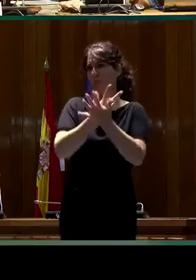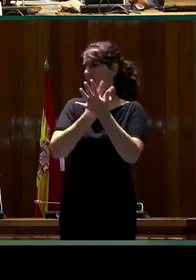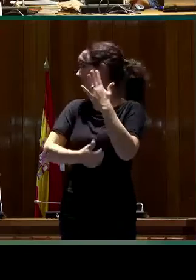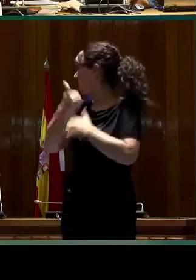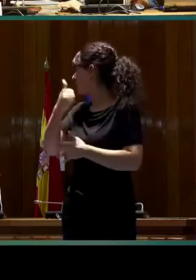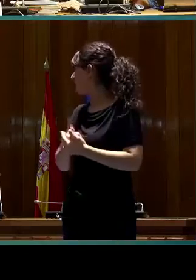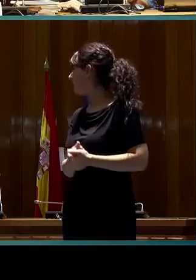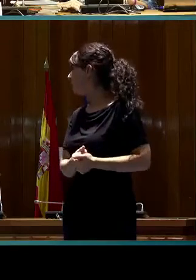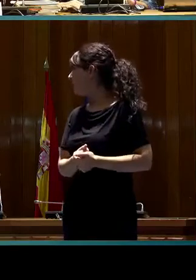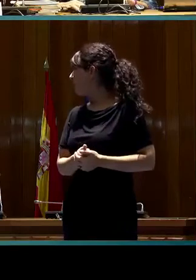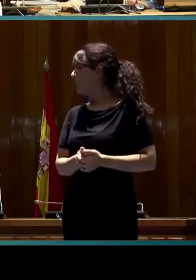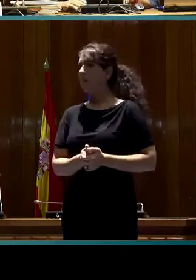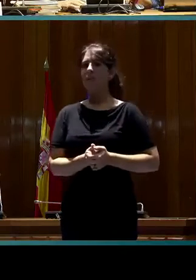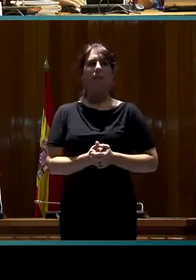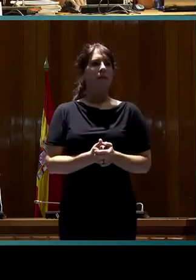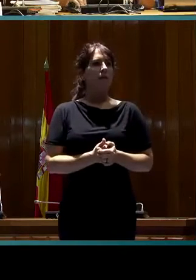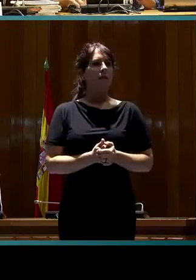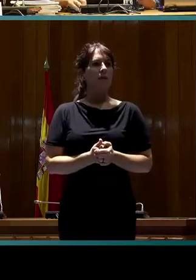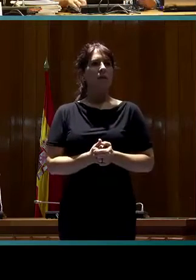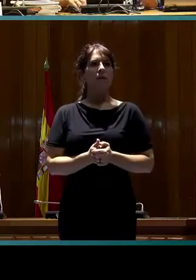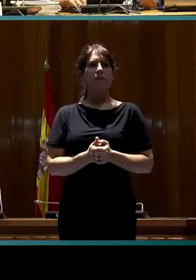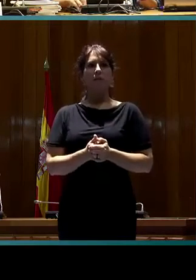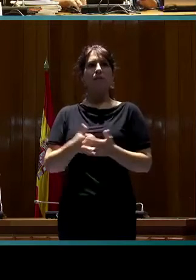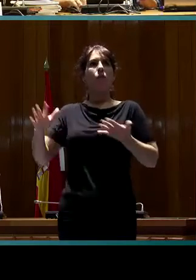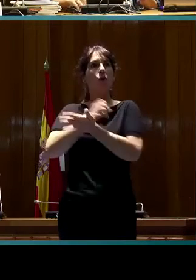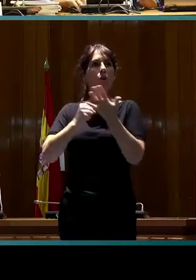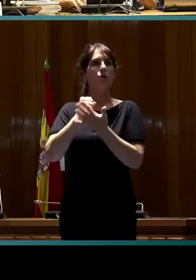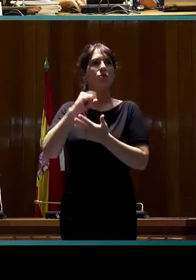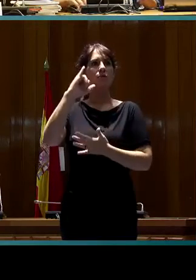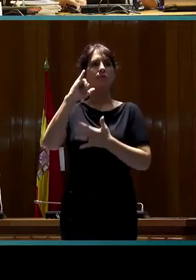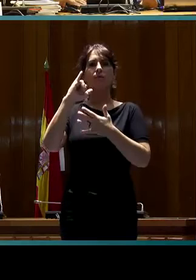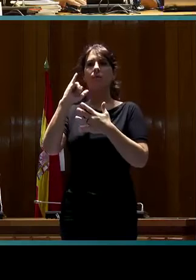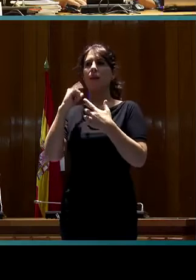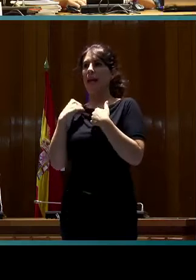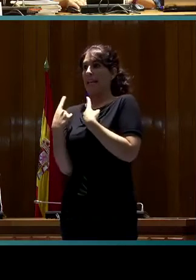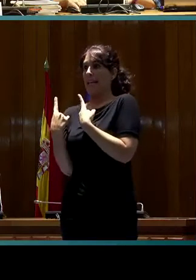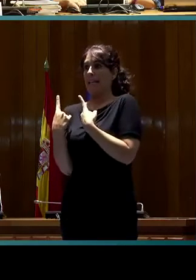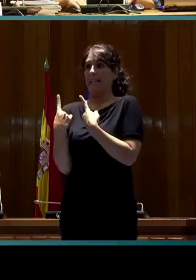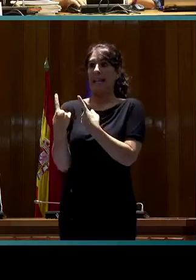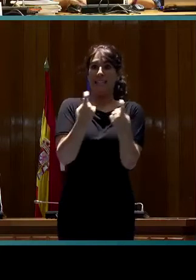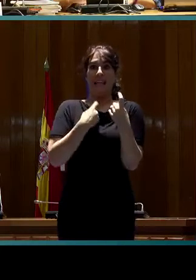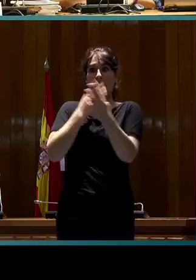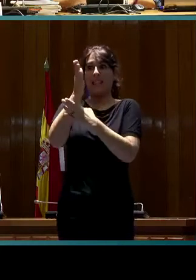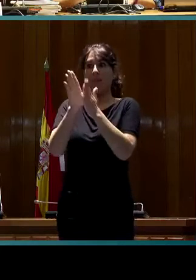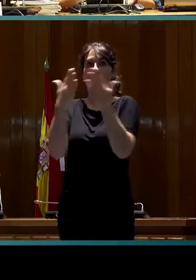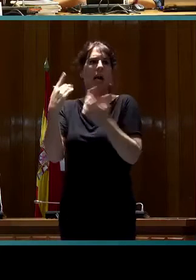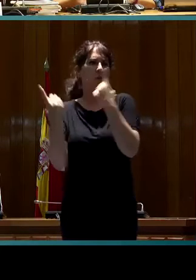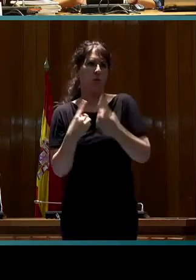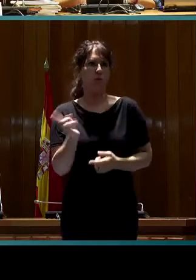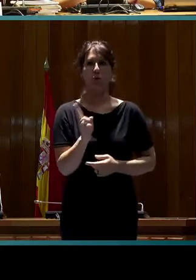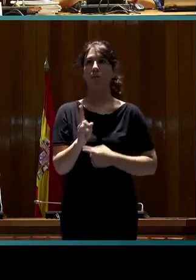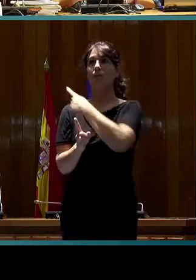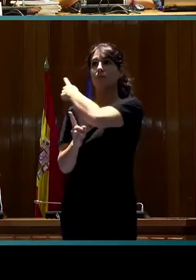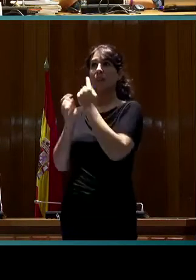aportar, ¿no? Que todos tenemos las mismas necesidades, está claro de que no, que todos no las tenemos. Según el